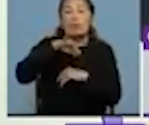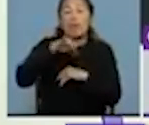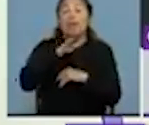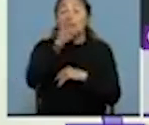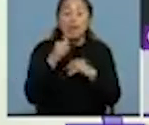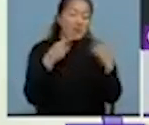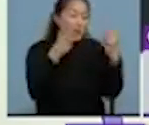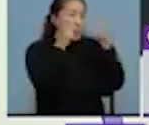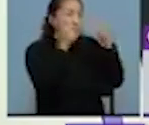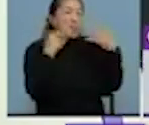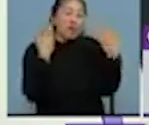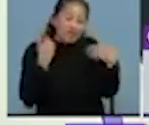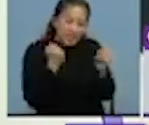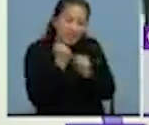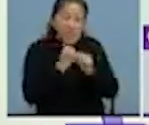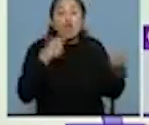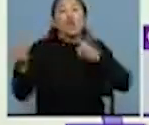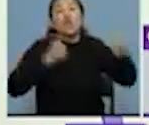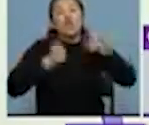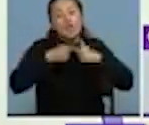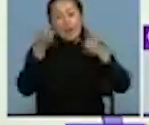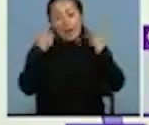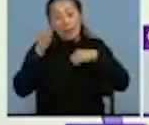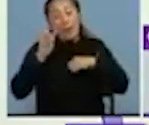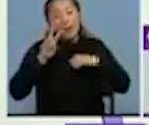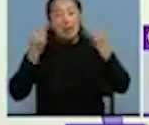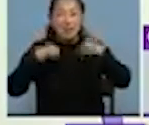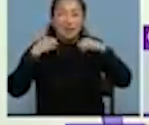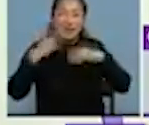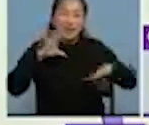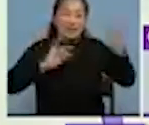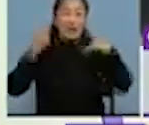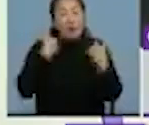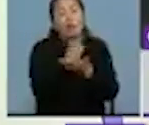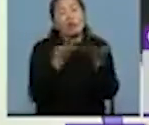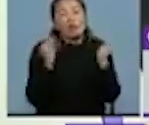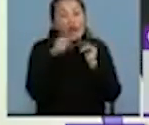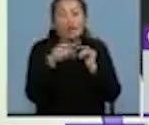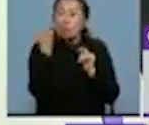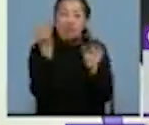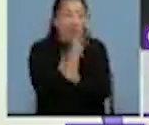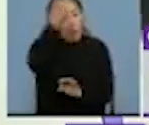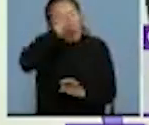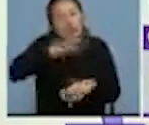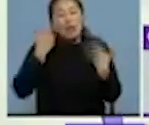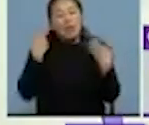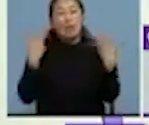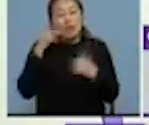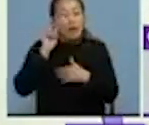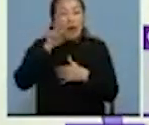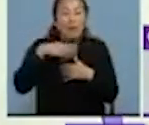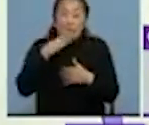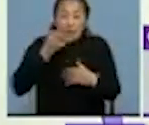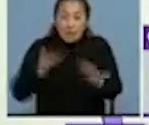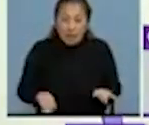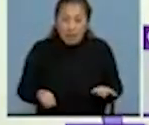perfecto. Libertad de acción, andá corriendo rápido a la práctica. Era para mostrarle a la gente que ya estás acreditado para la práctica, que